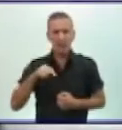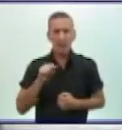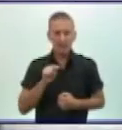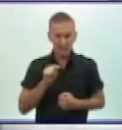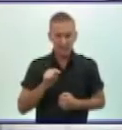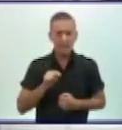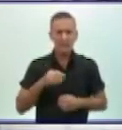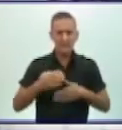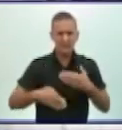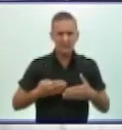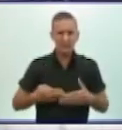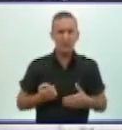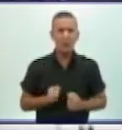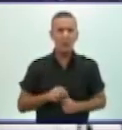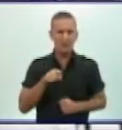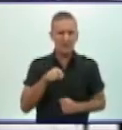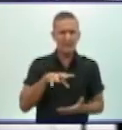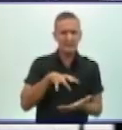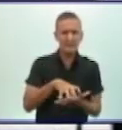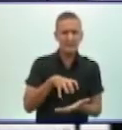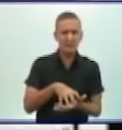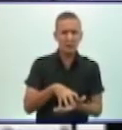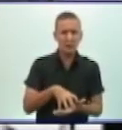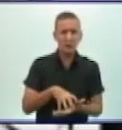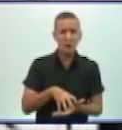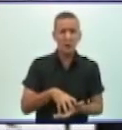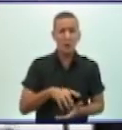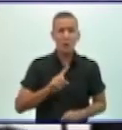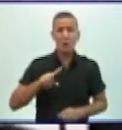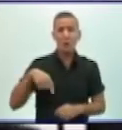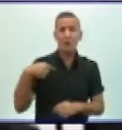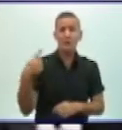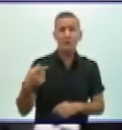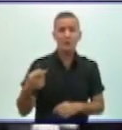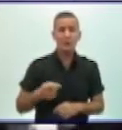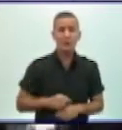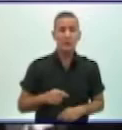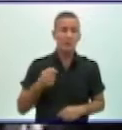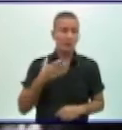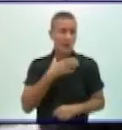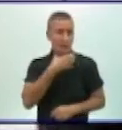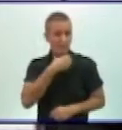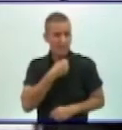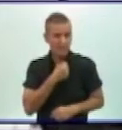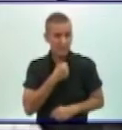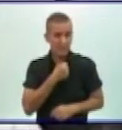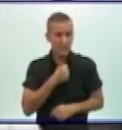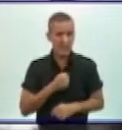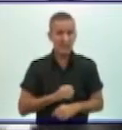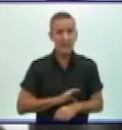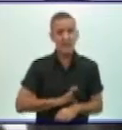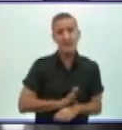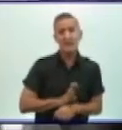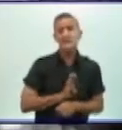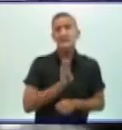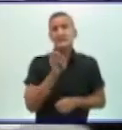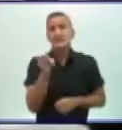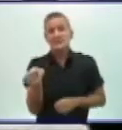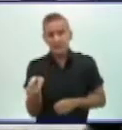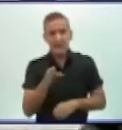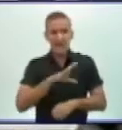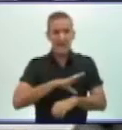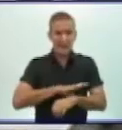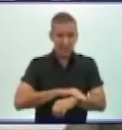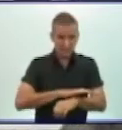ese lugar. Cuando Fidel sale de la prisión, por supuesto que sabe que tiene que contar con la figura de Frank País por su responsabilidad, por su